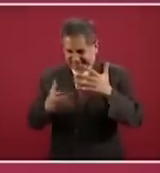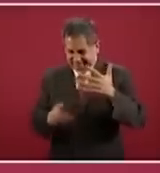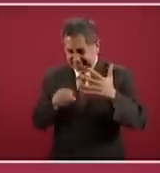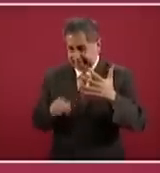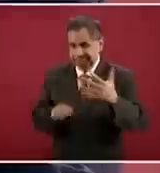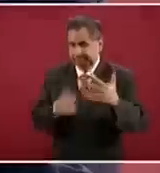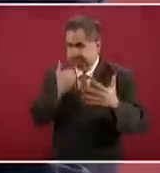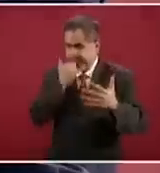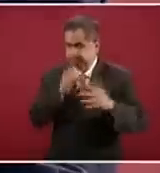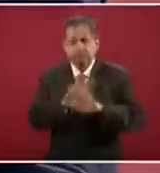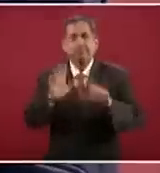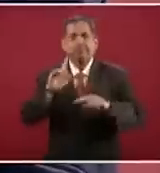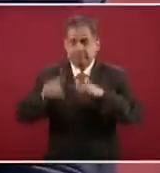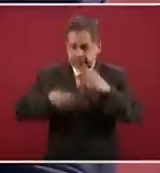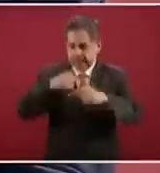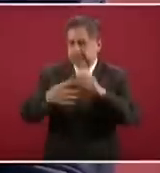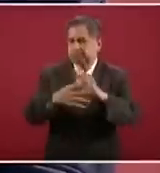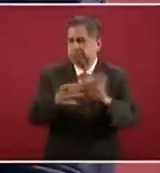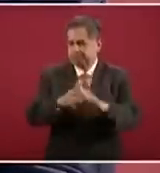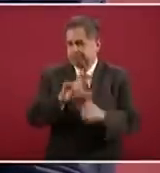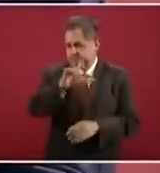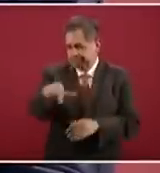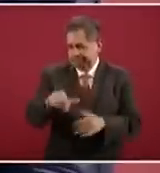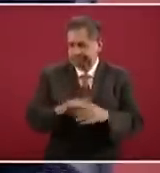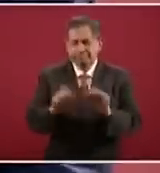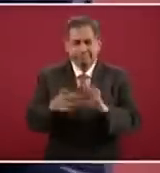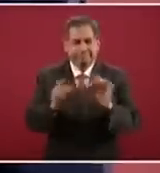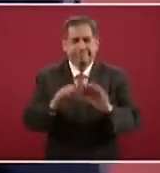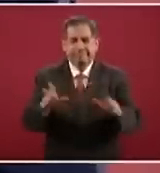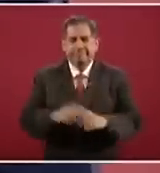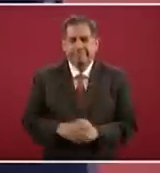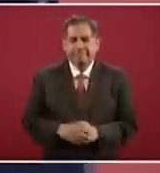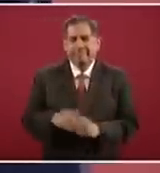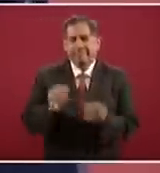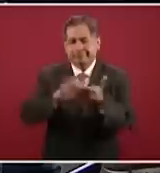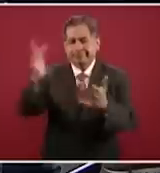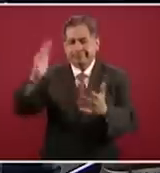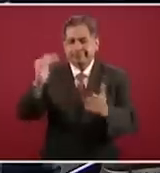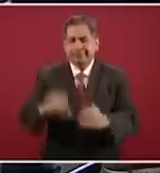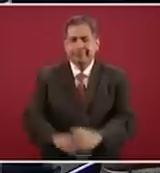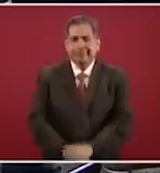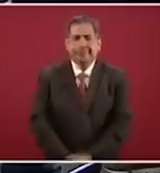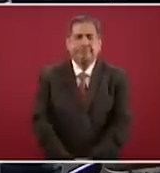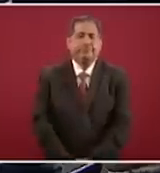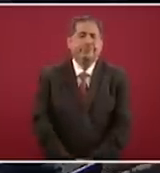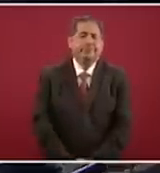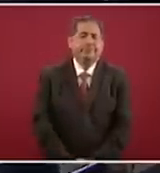Pero ya vamos a hablar en su momento. Muchas gracias.